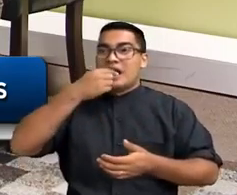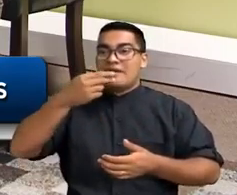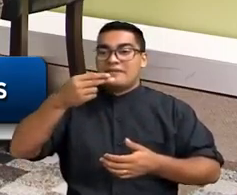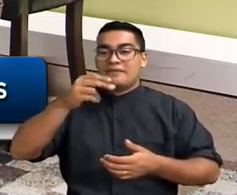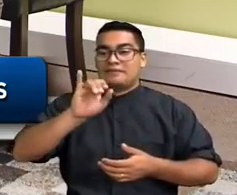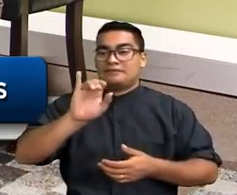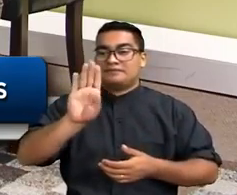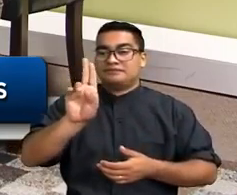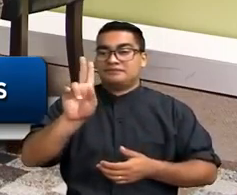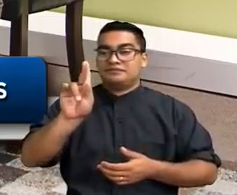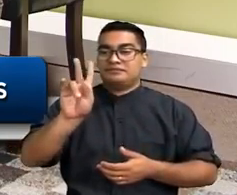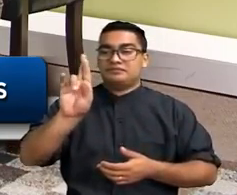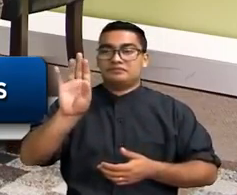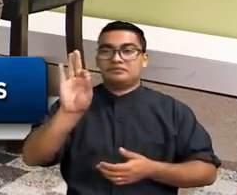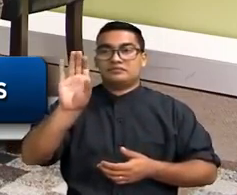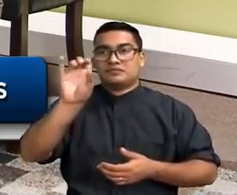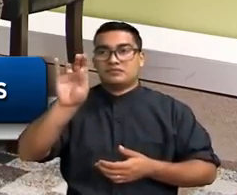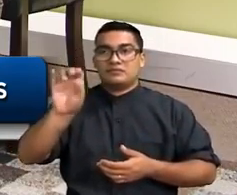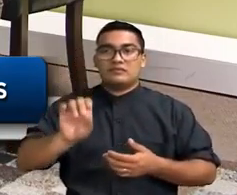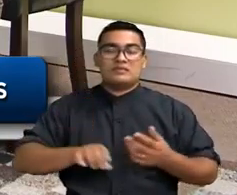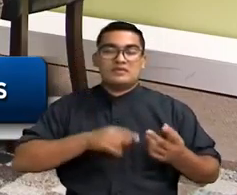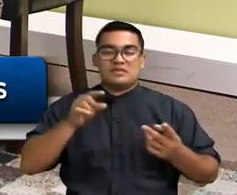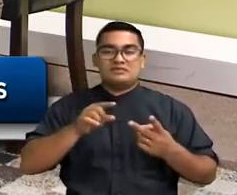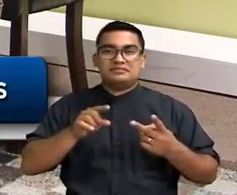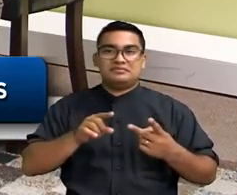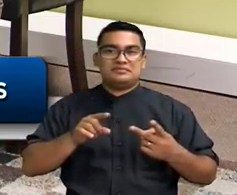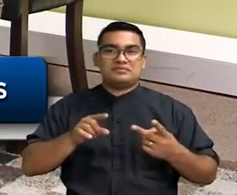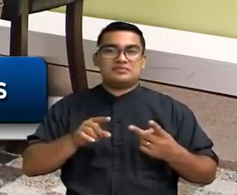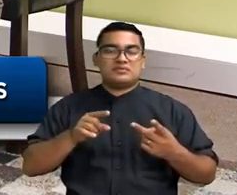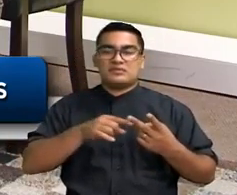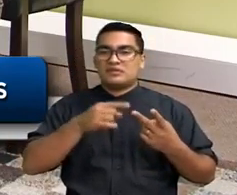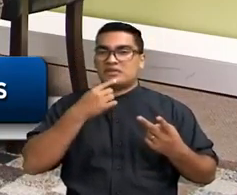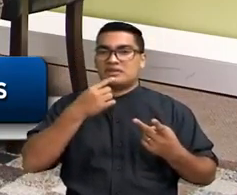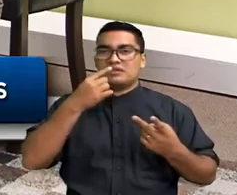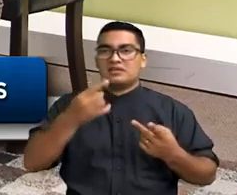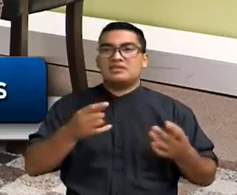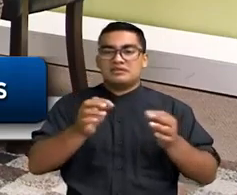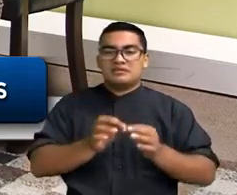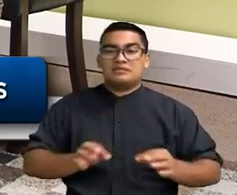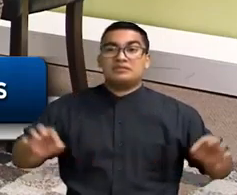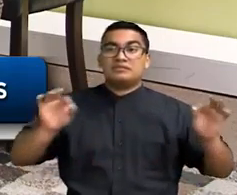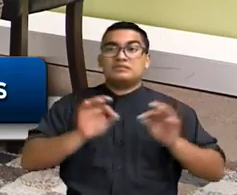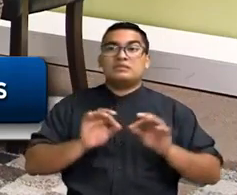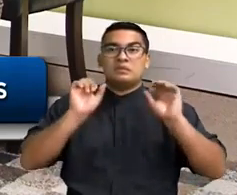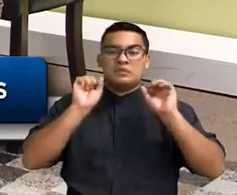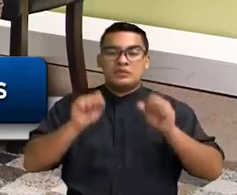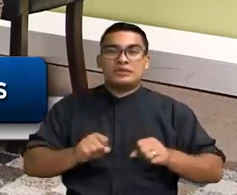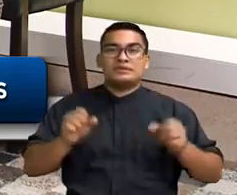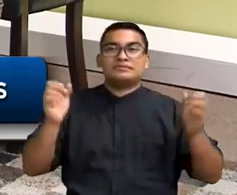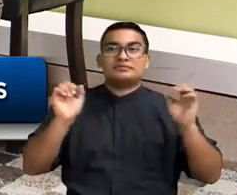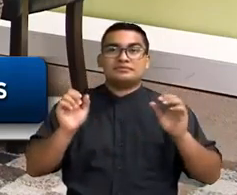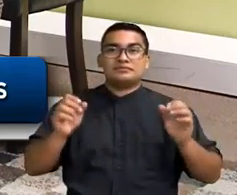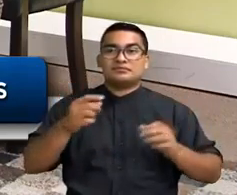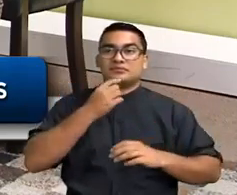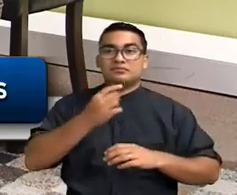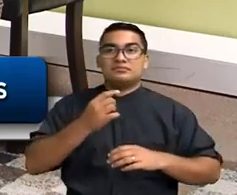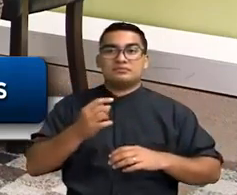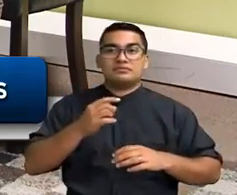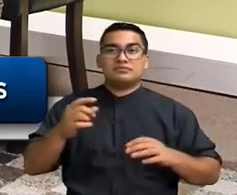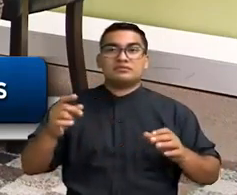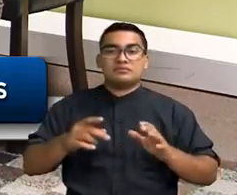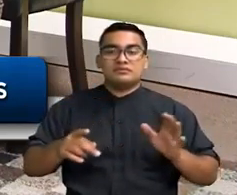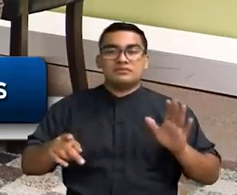qué es lo que pasa? Los microtraumas repetitivos, como te dije anteriormente, provocan que se dé esta